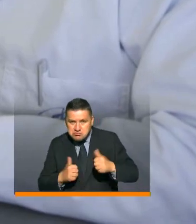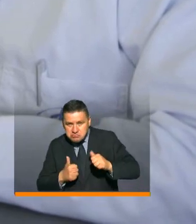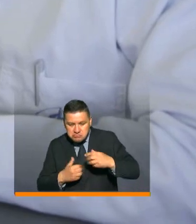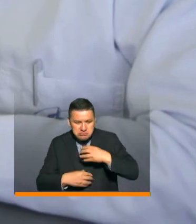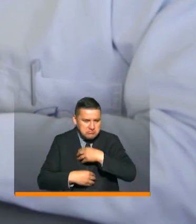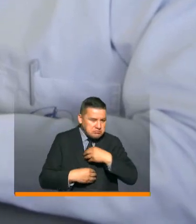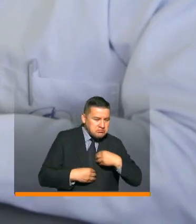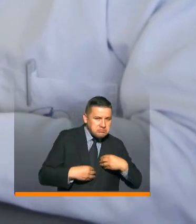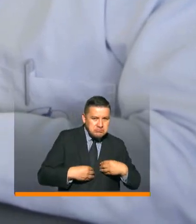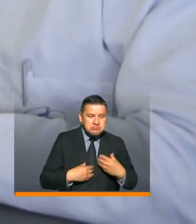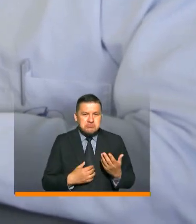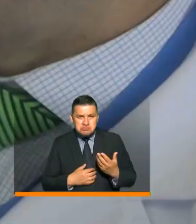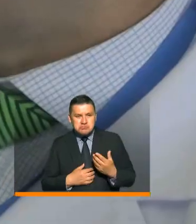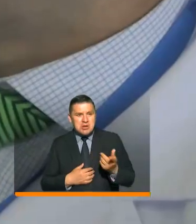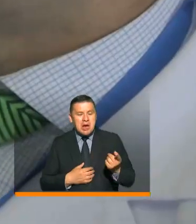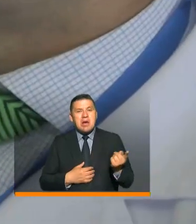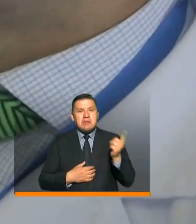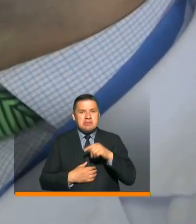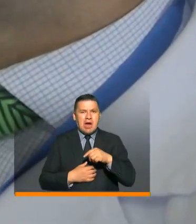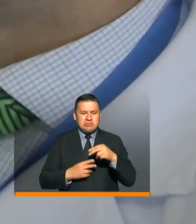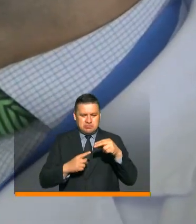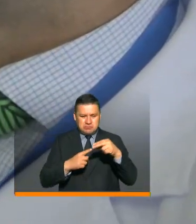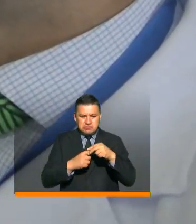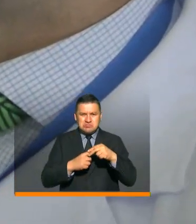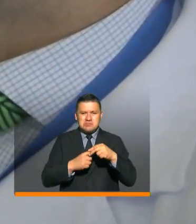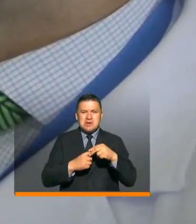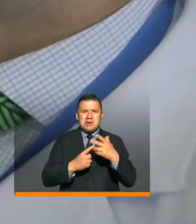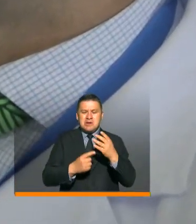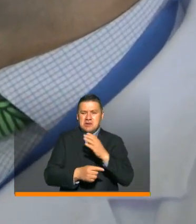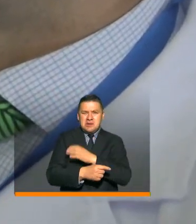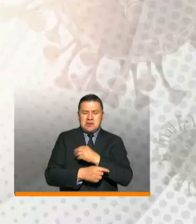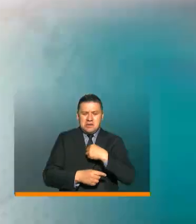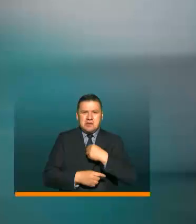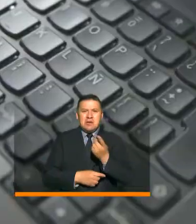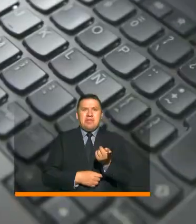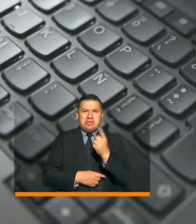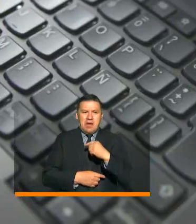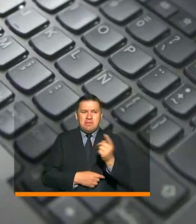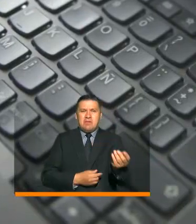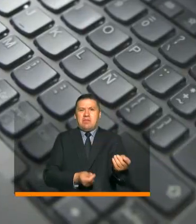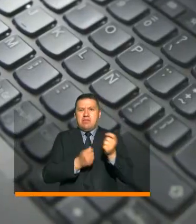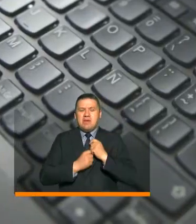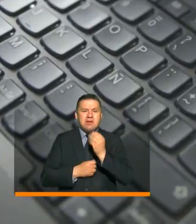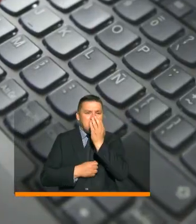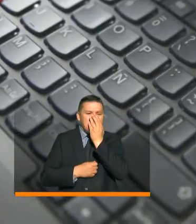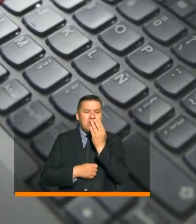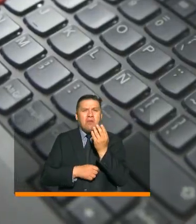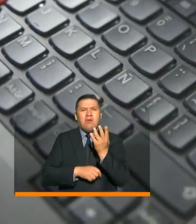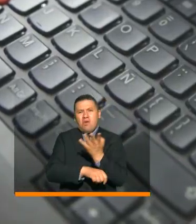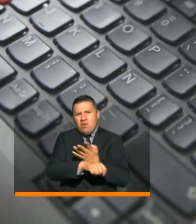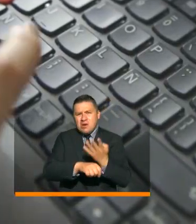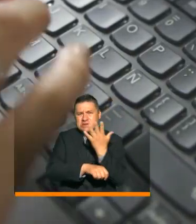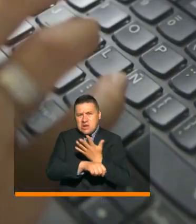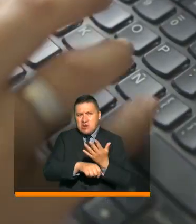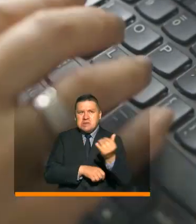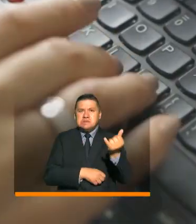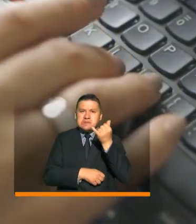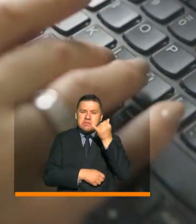un pulsioxímetro, unos tapabocas, y cada 4 horas, 5 horas me